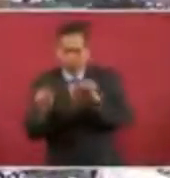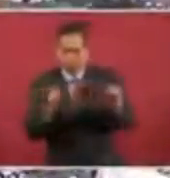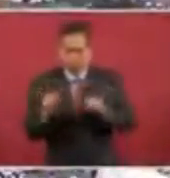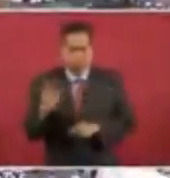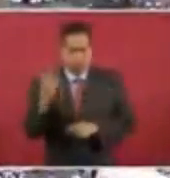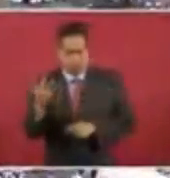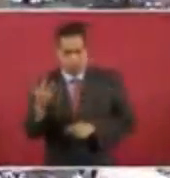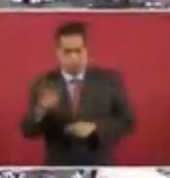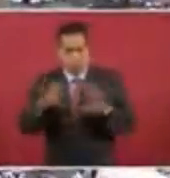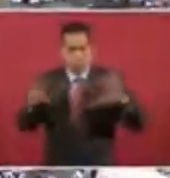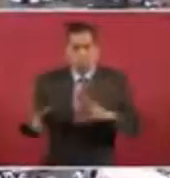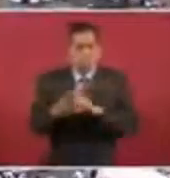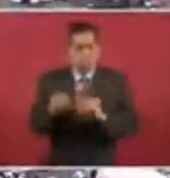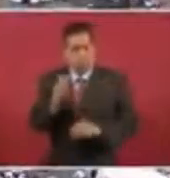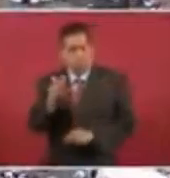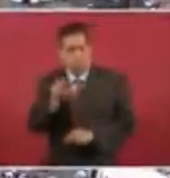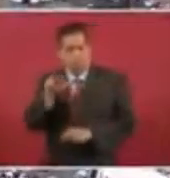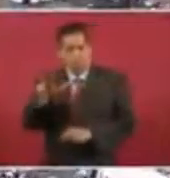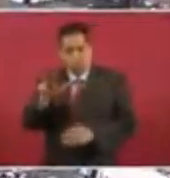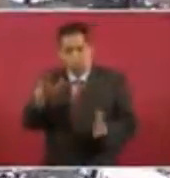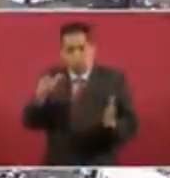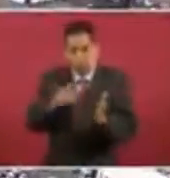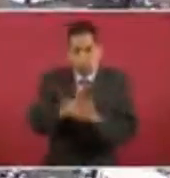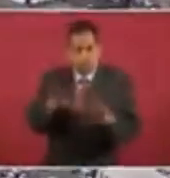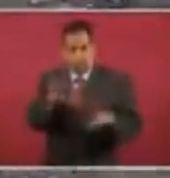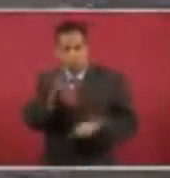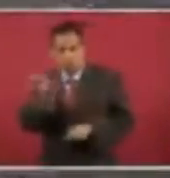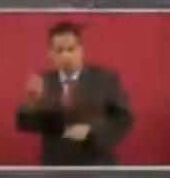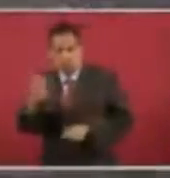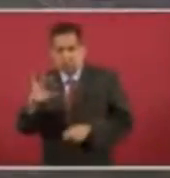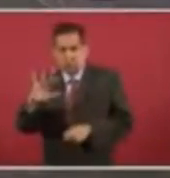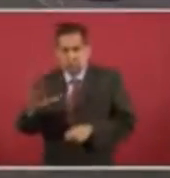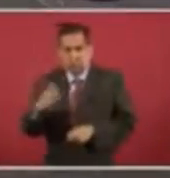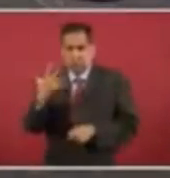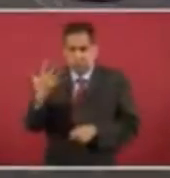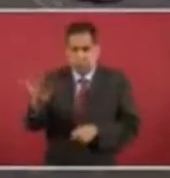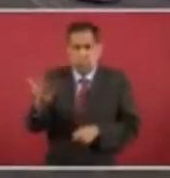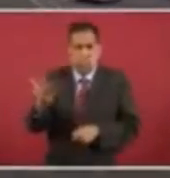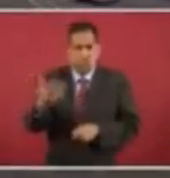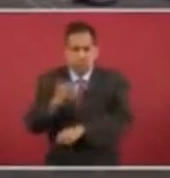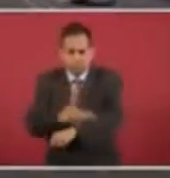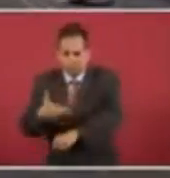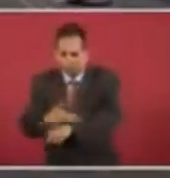suman 18,455 acciones de vivienda.